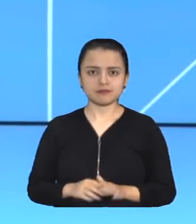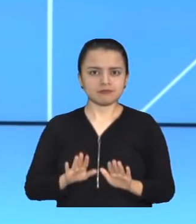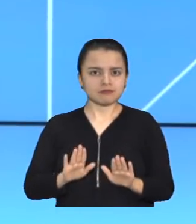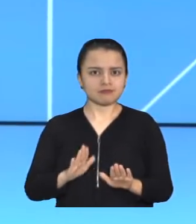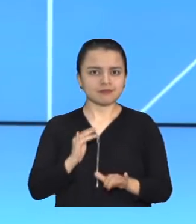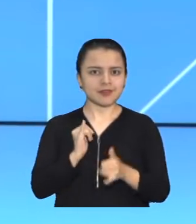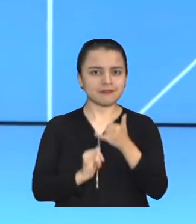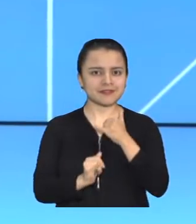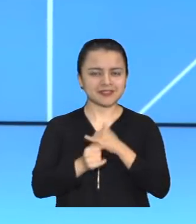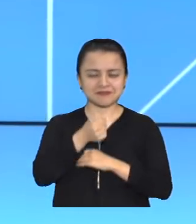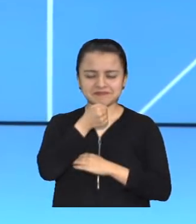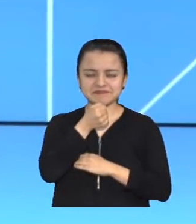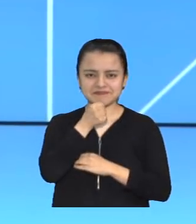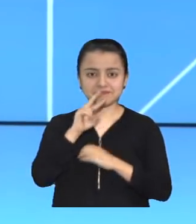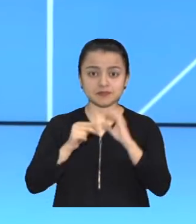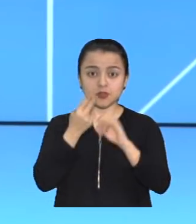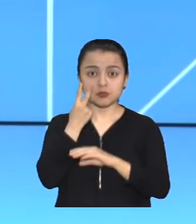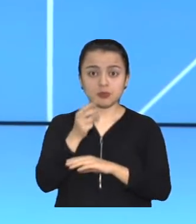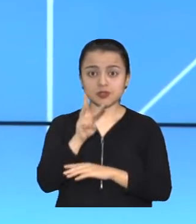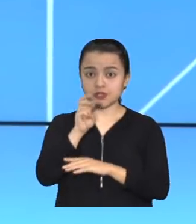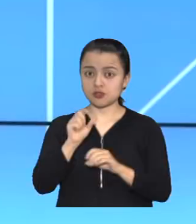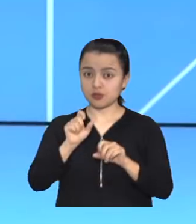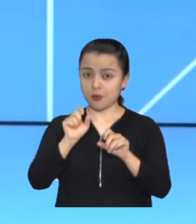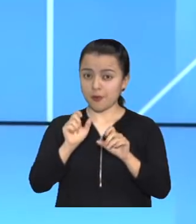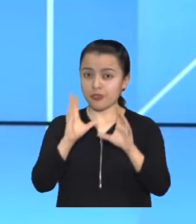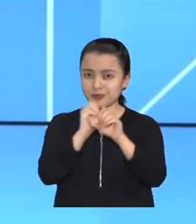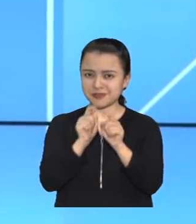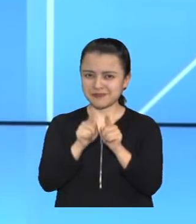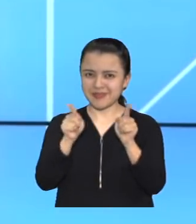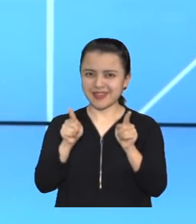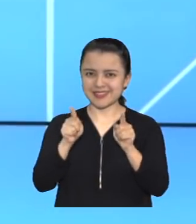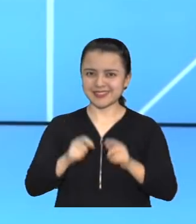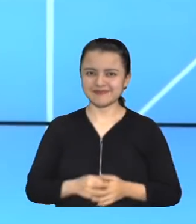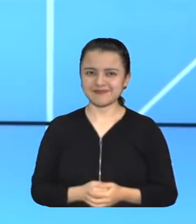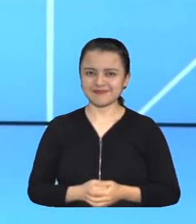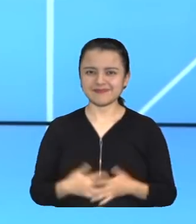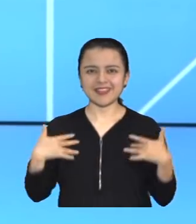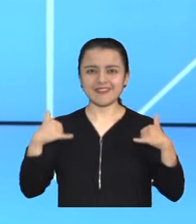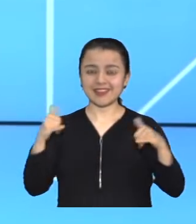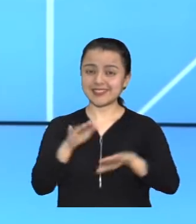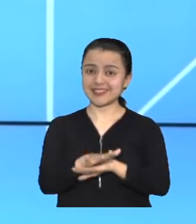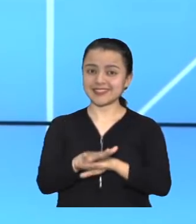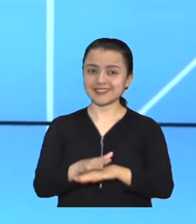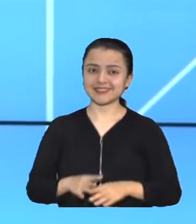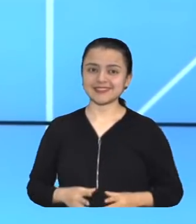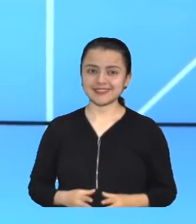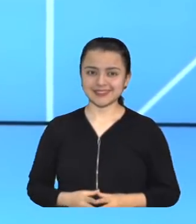Noticentro 1CMI. A las 8 de la noche, espero una nueva emisión de noticias. Feliz tarde.